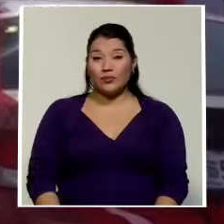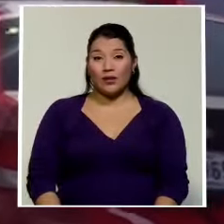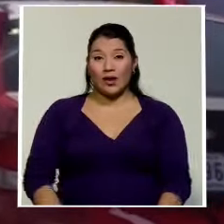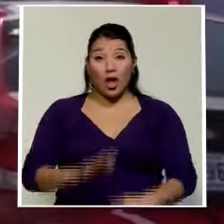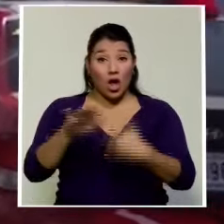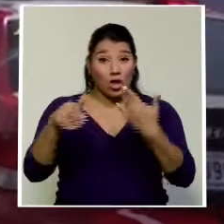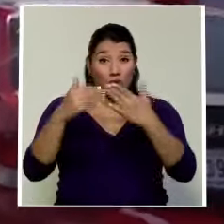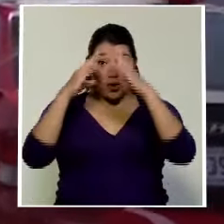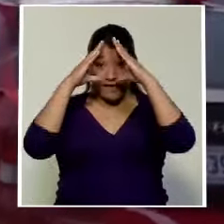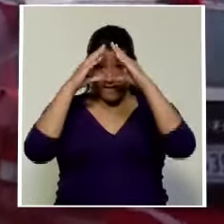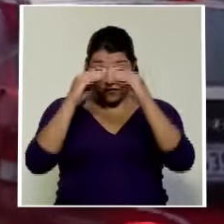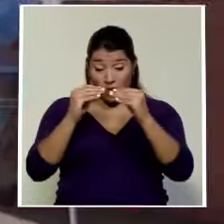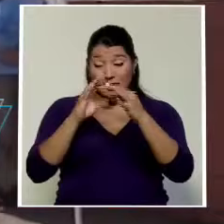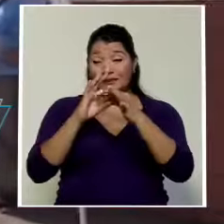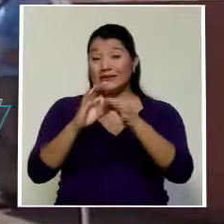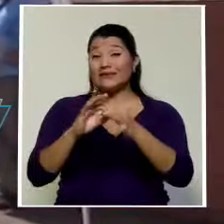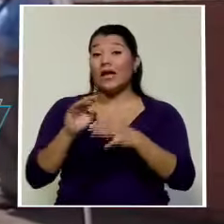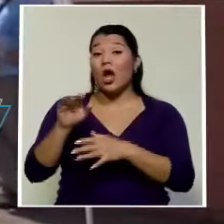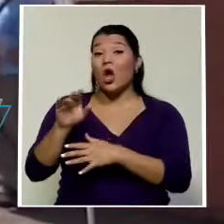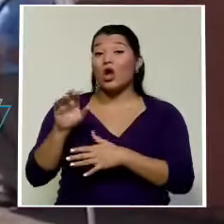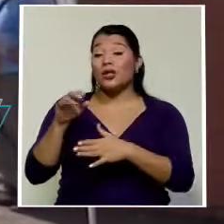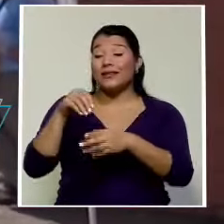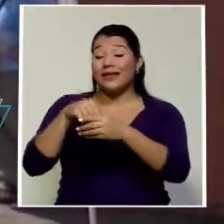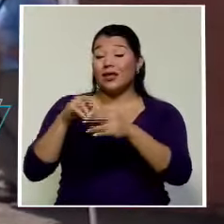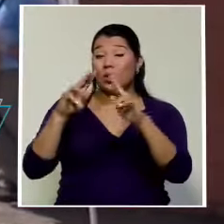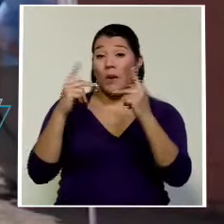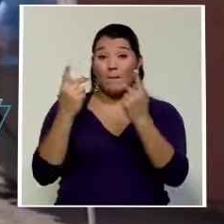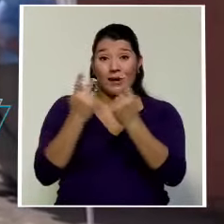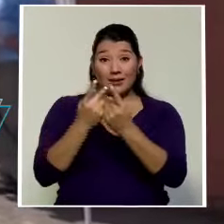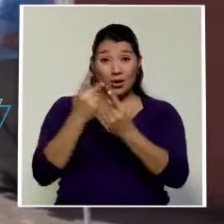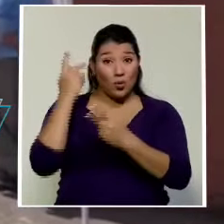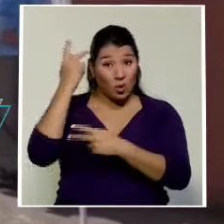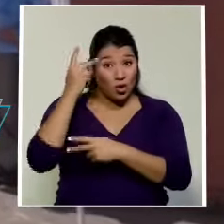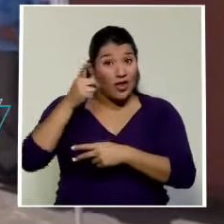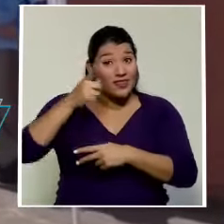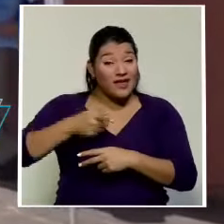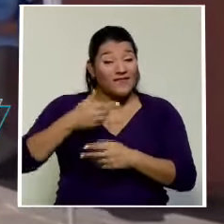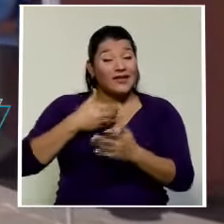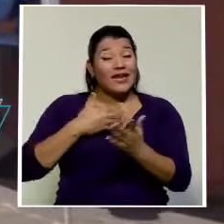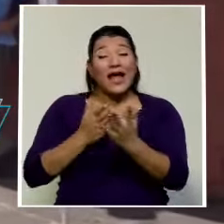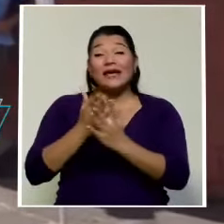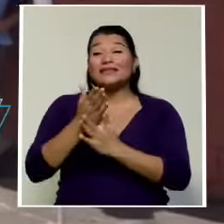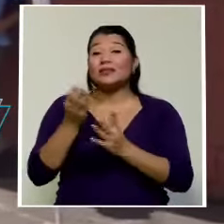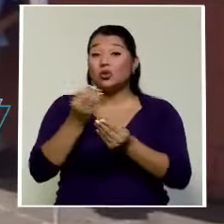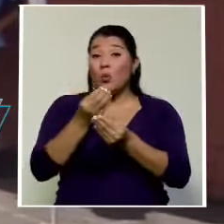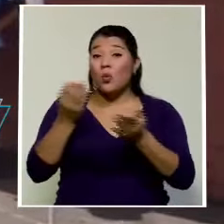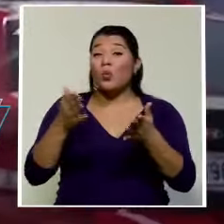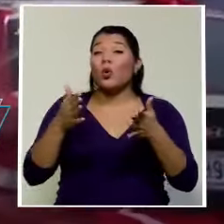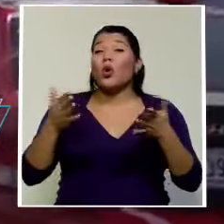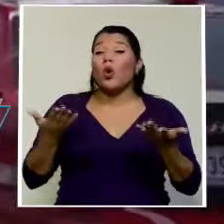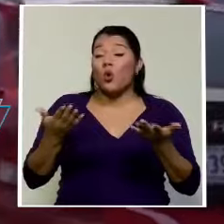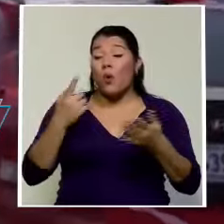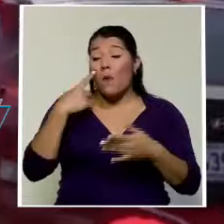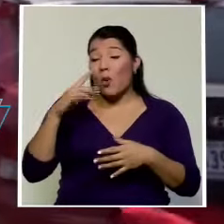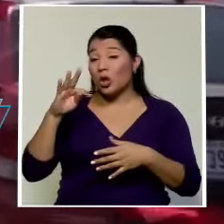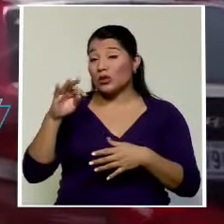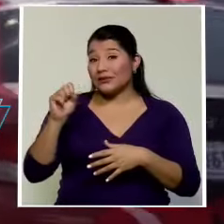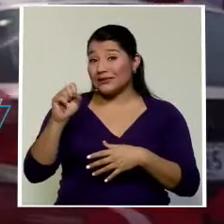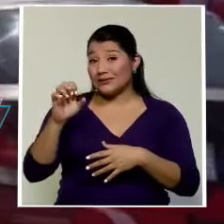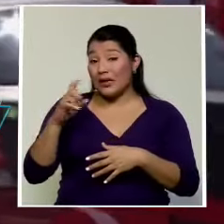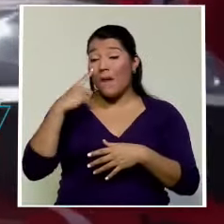Toda la información contable de los partidos políticos es de acceso público mediante el Tribunal Supremo de Elecciones a través del Departamento